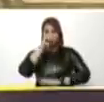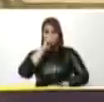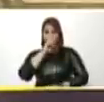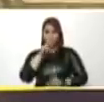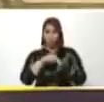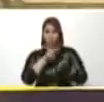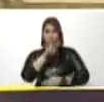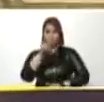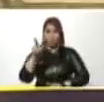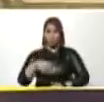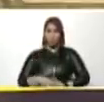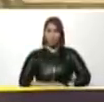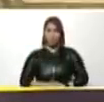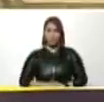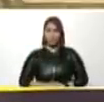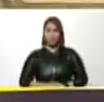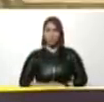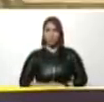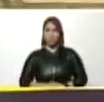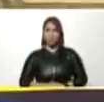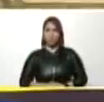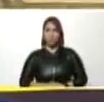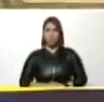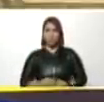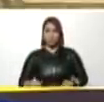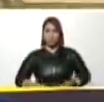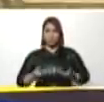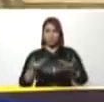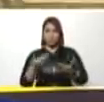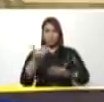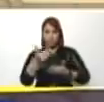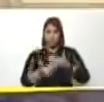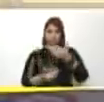2022 para llevarlas adelante.